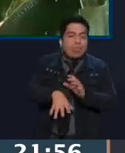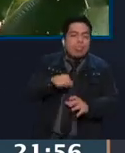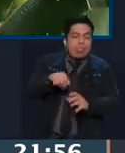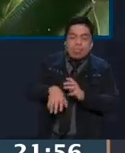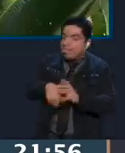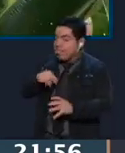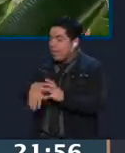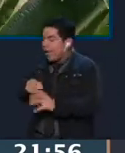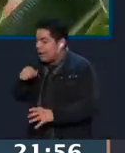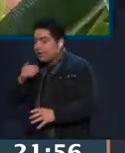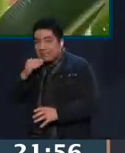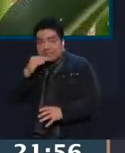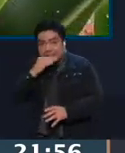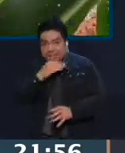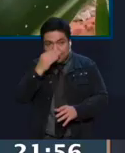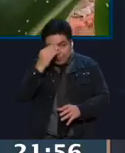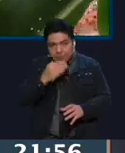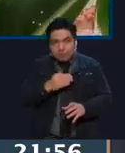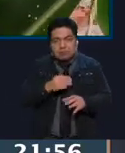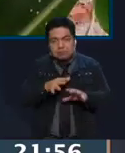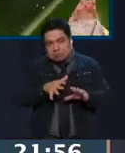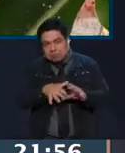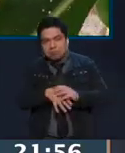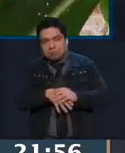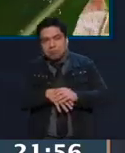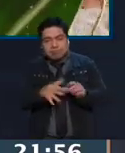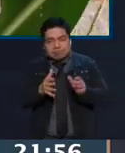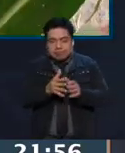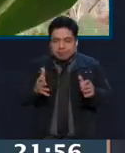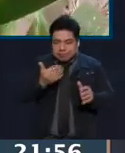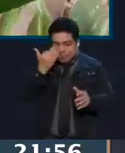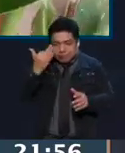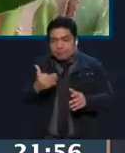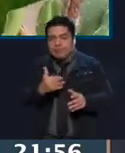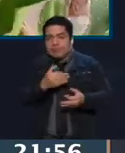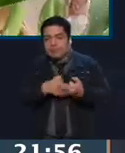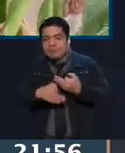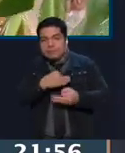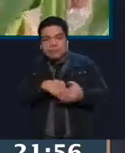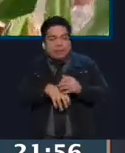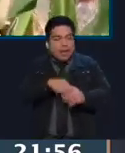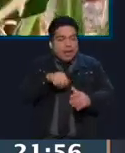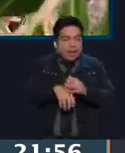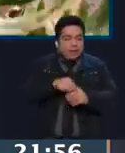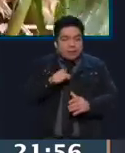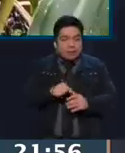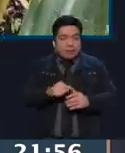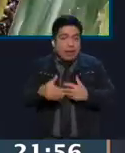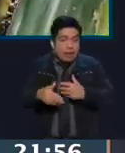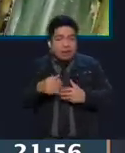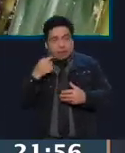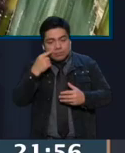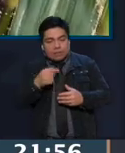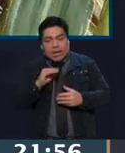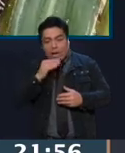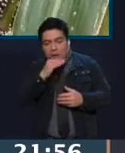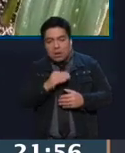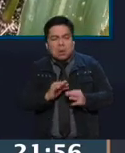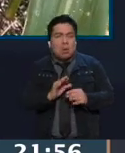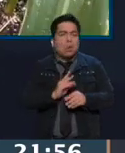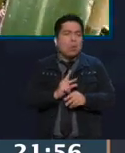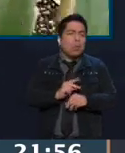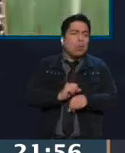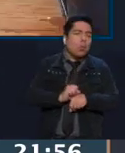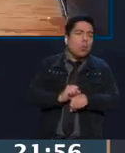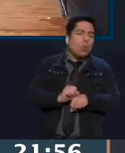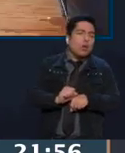elote. Y bueno, más o menos por esa temporada ya se estaría cosechando, si es que se quiere cosechar elote tierno, y si se quiere dejar